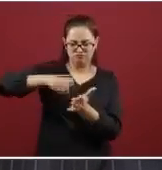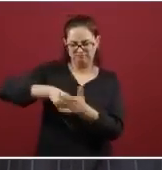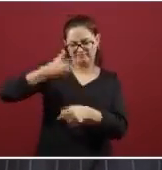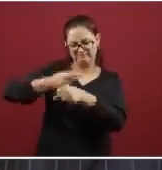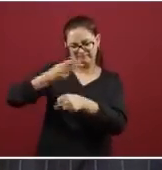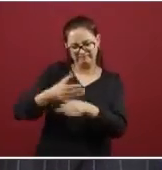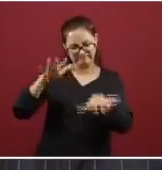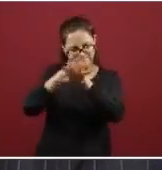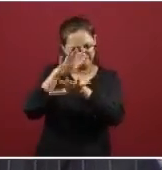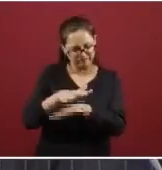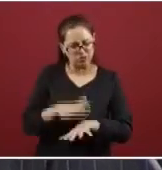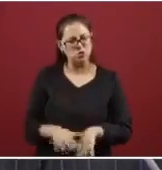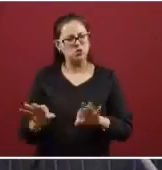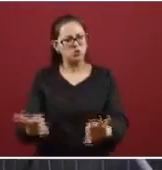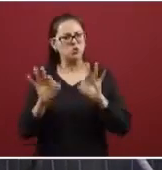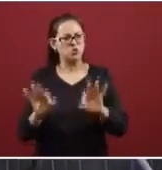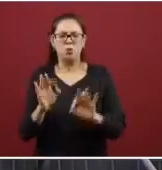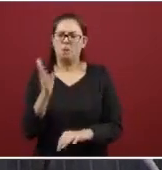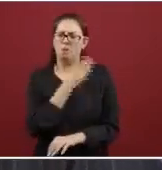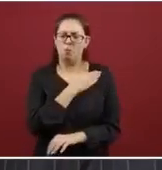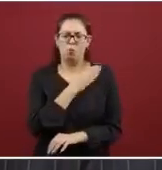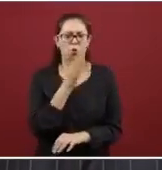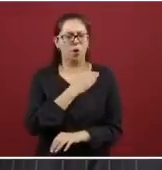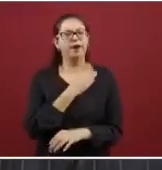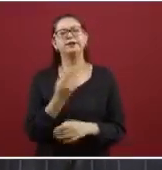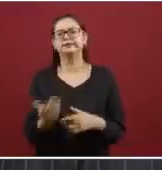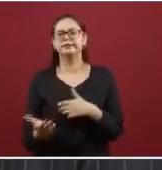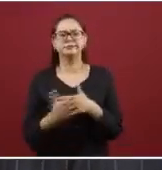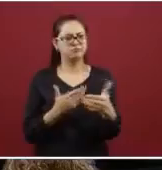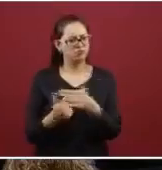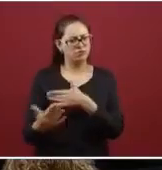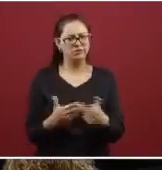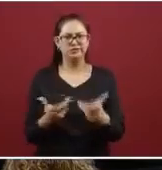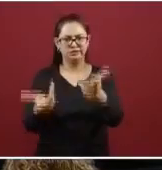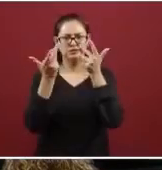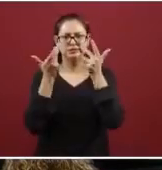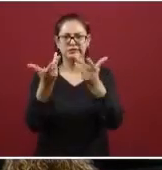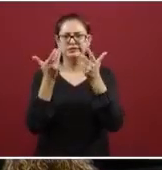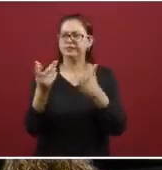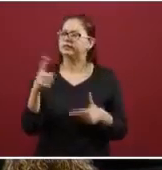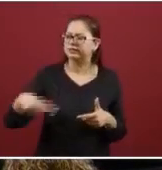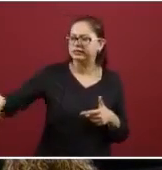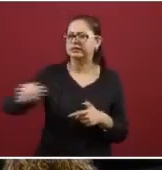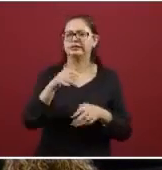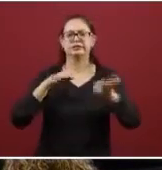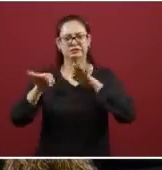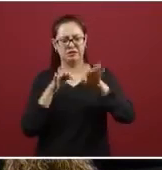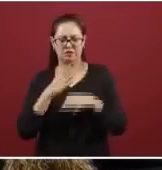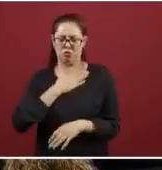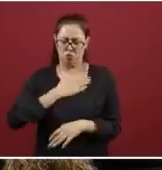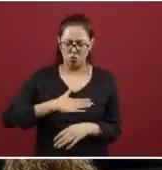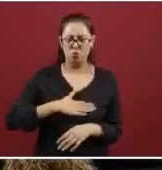con muchos elementos de protección al trabajador, estabilidad de sus empleos, justicia en sus